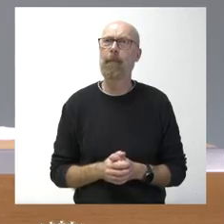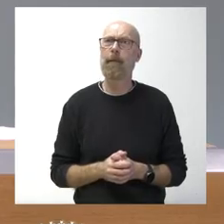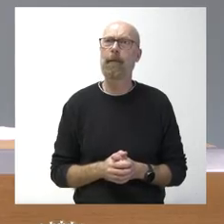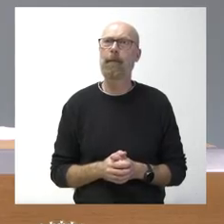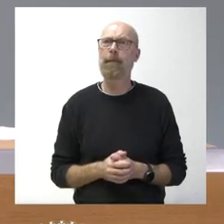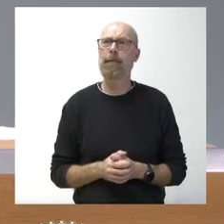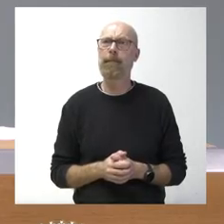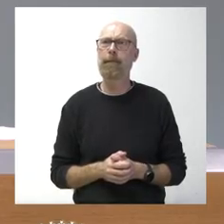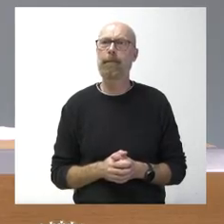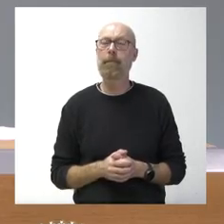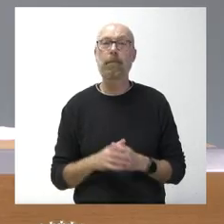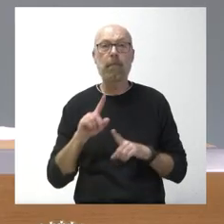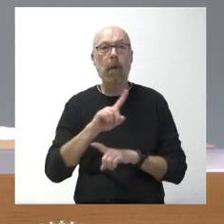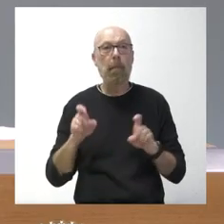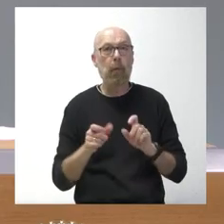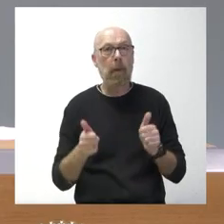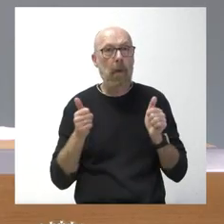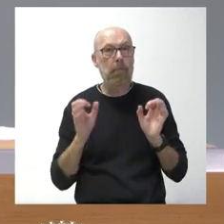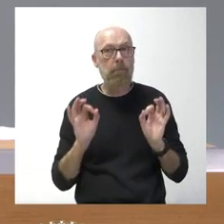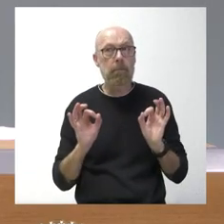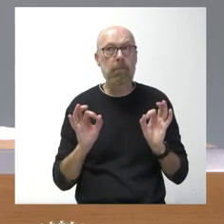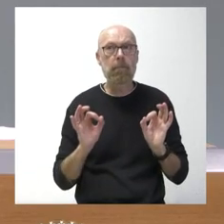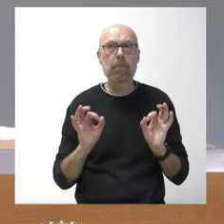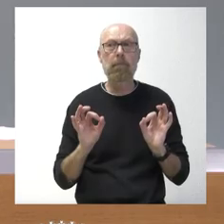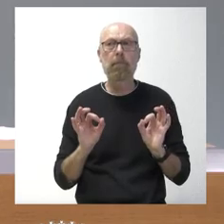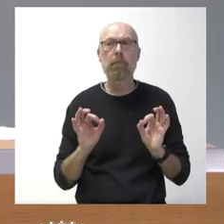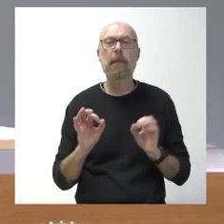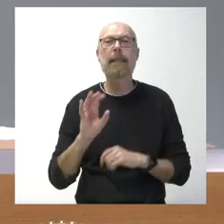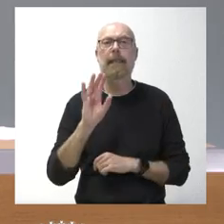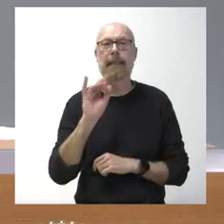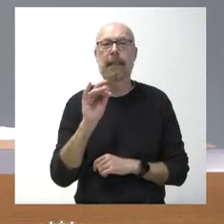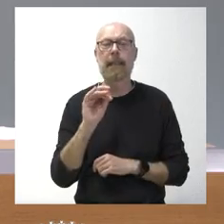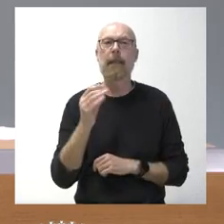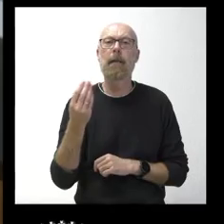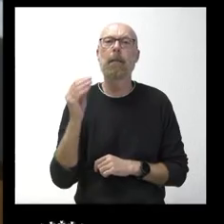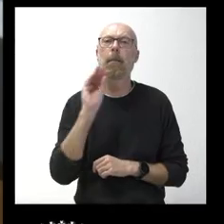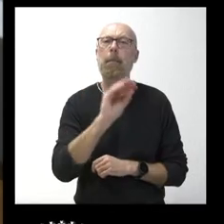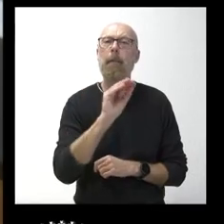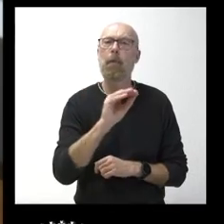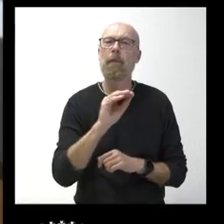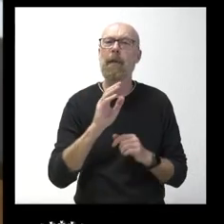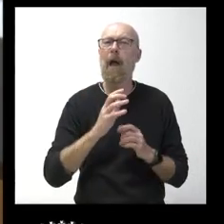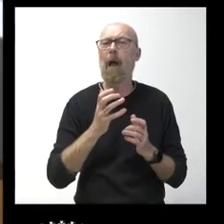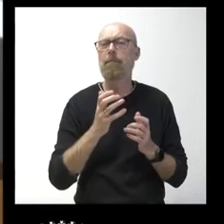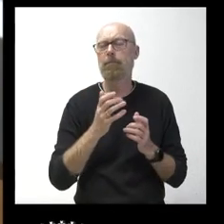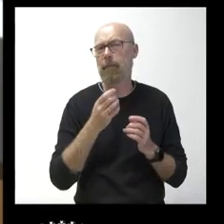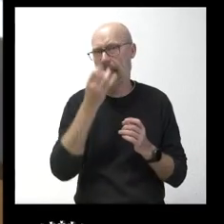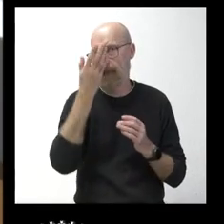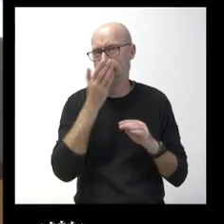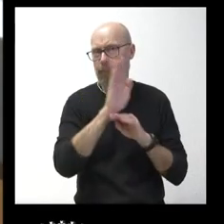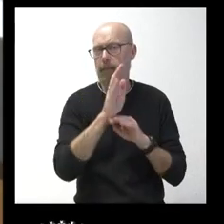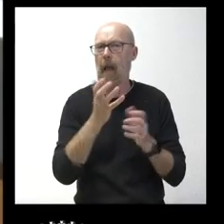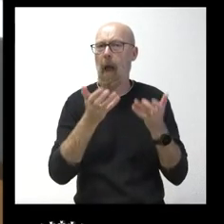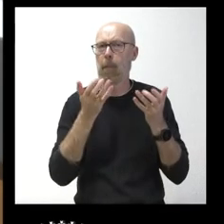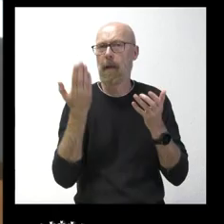más preguntas quería preguntar por una iniciativa aprobada ayer en las cortes para suprimir